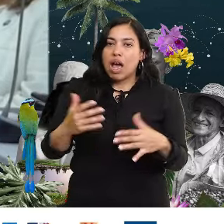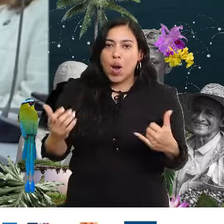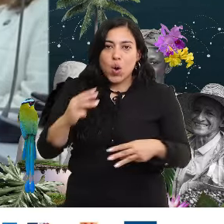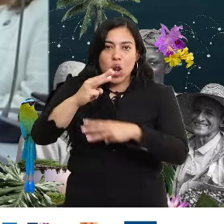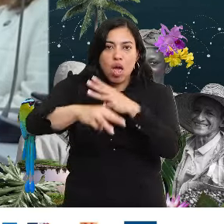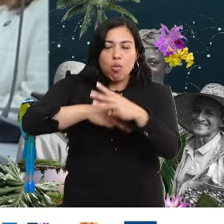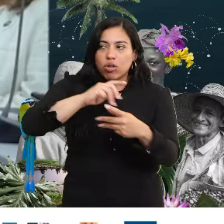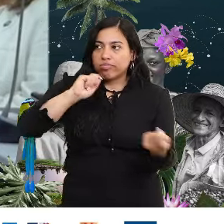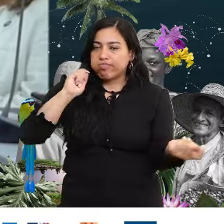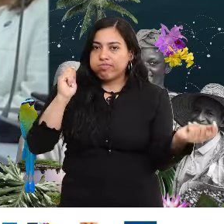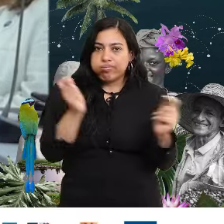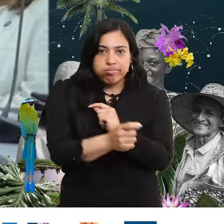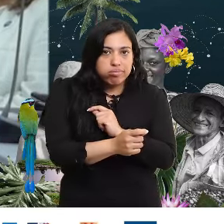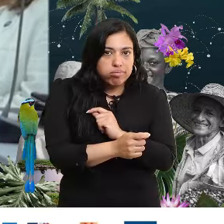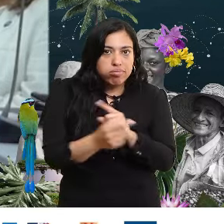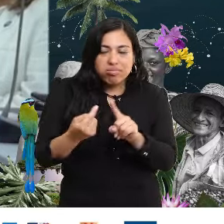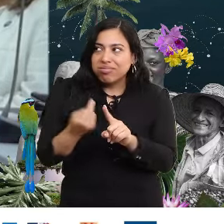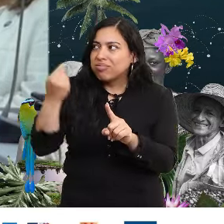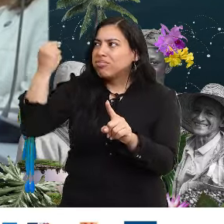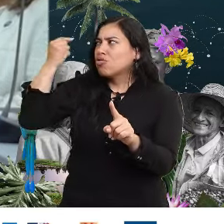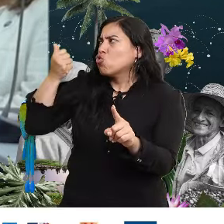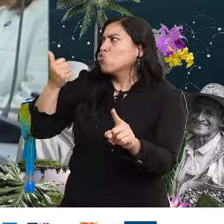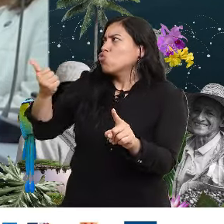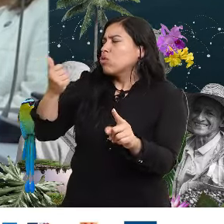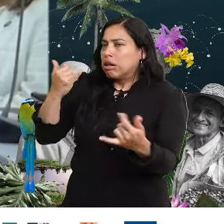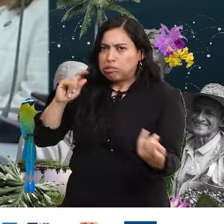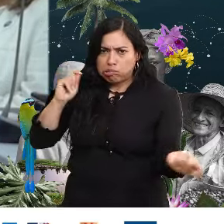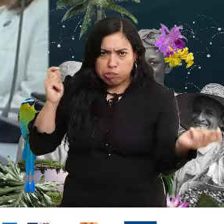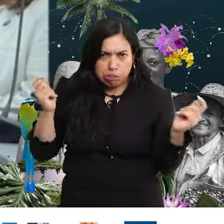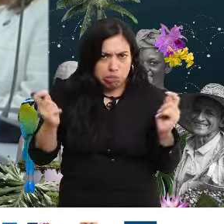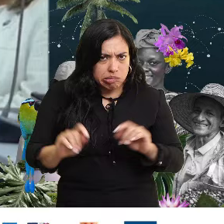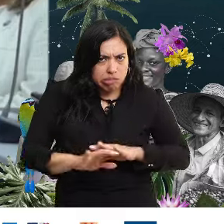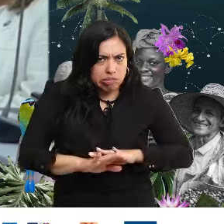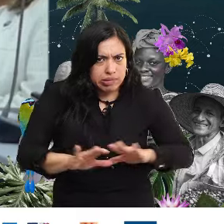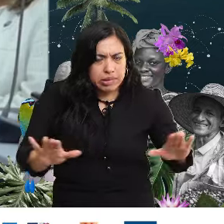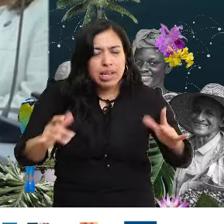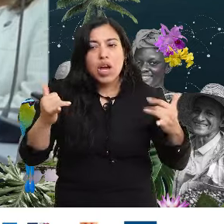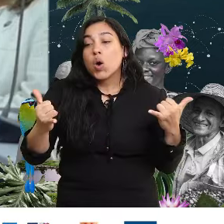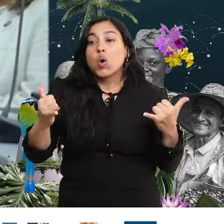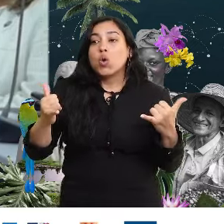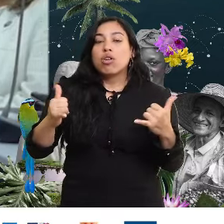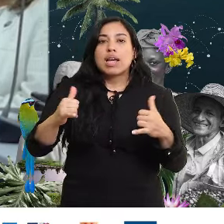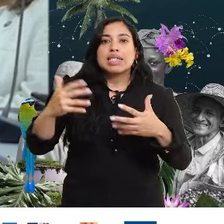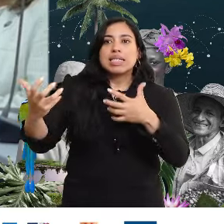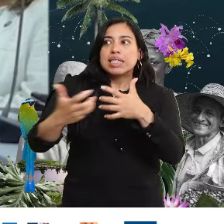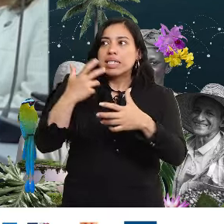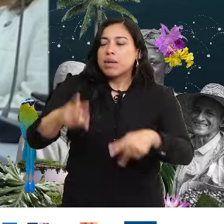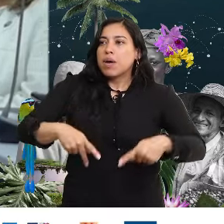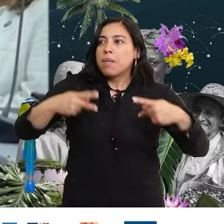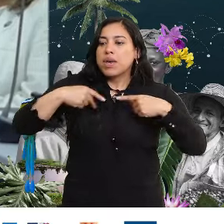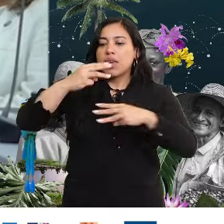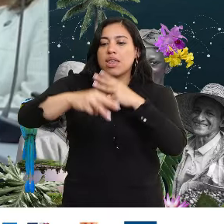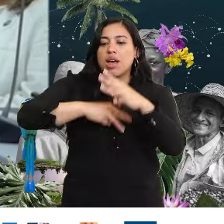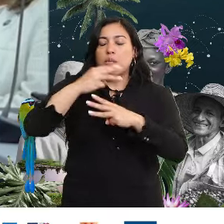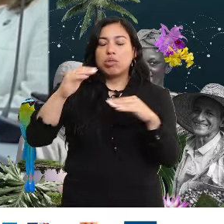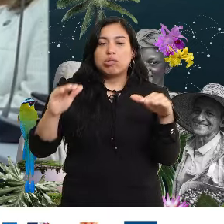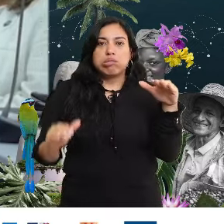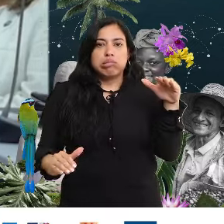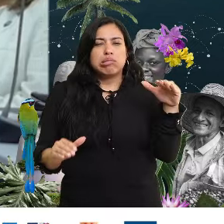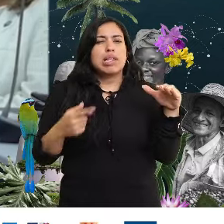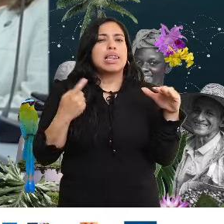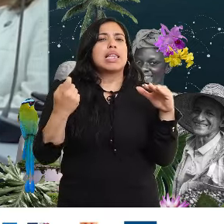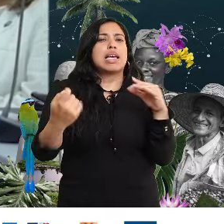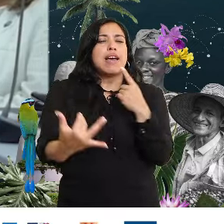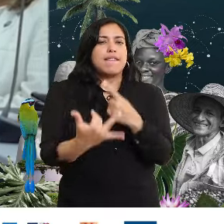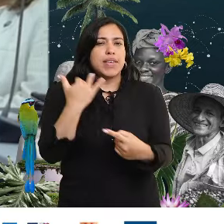de transiciones, de desregulación total de los sistemas de la vida del planeta. Eso nos pone en mucha